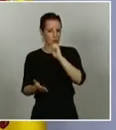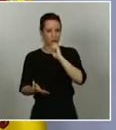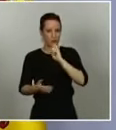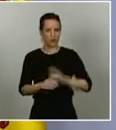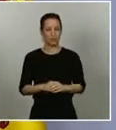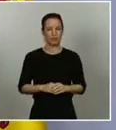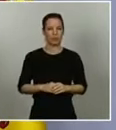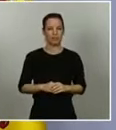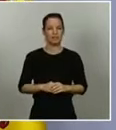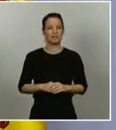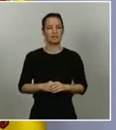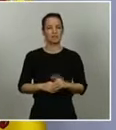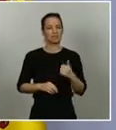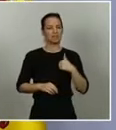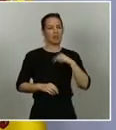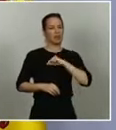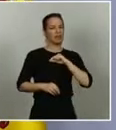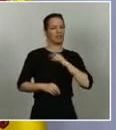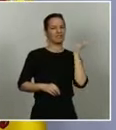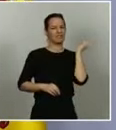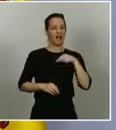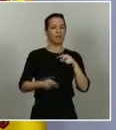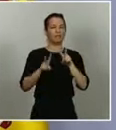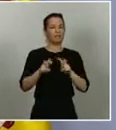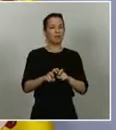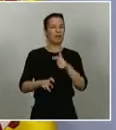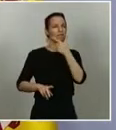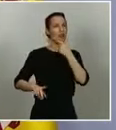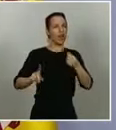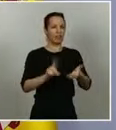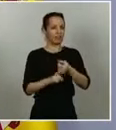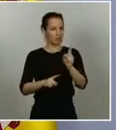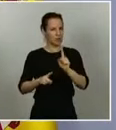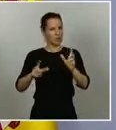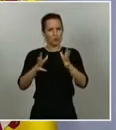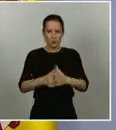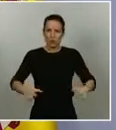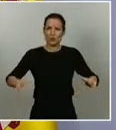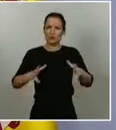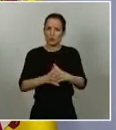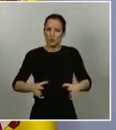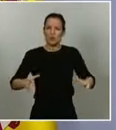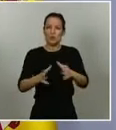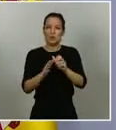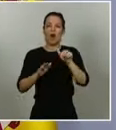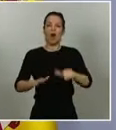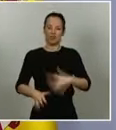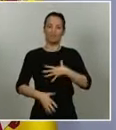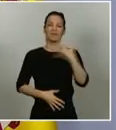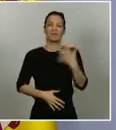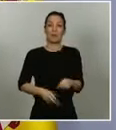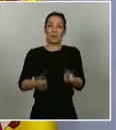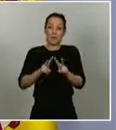éramos conscientes de que era muy ambicioso, y hoy estamos en disposición de poder compartir los primeros